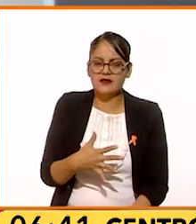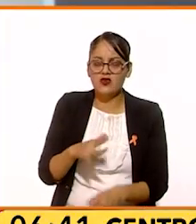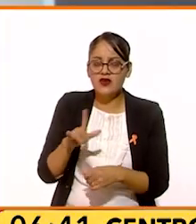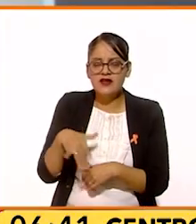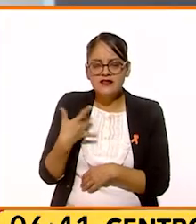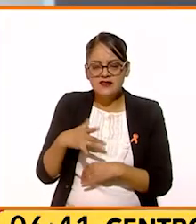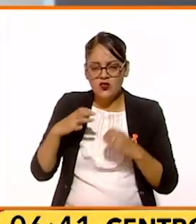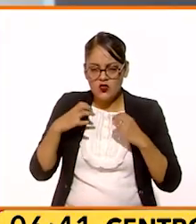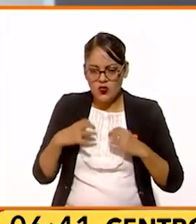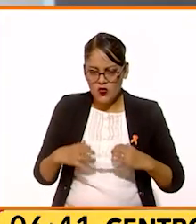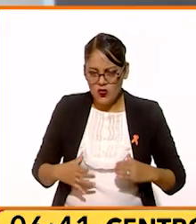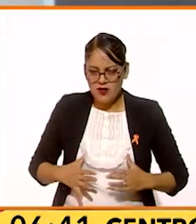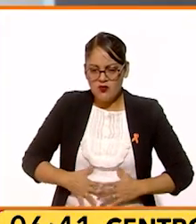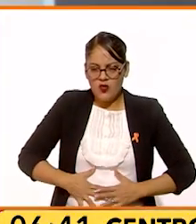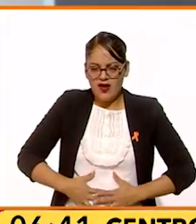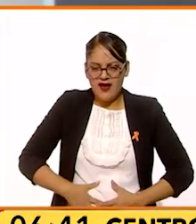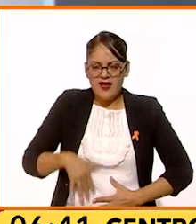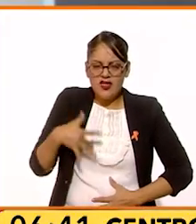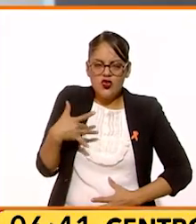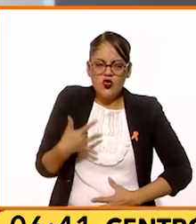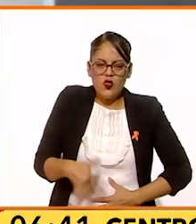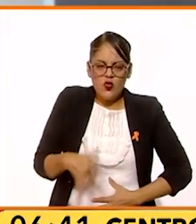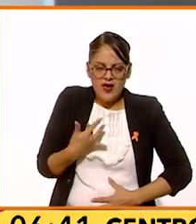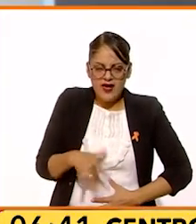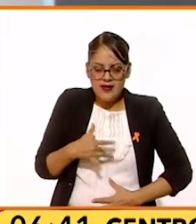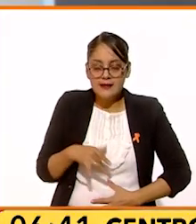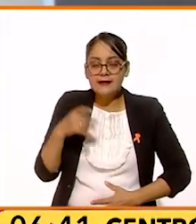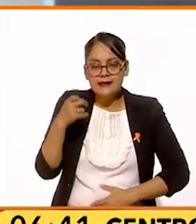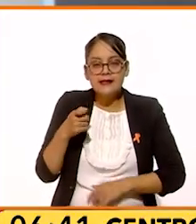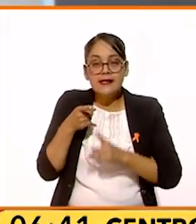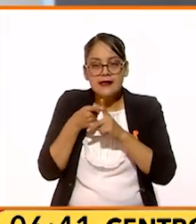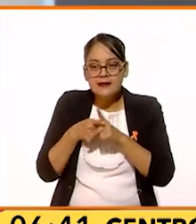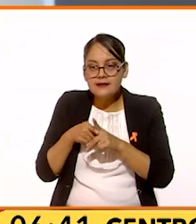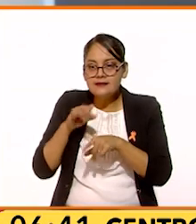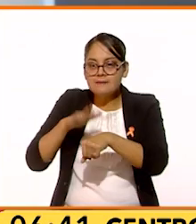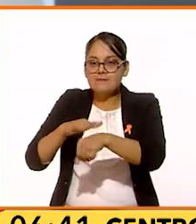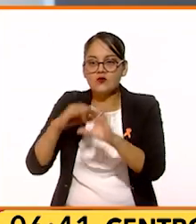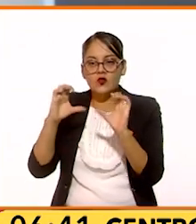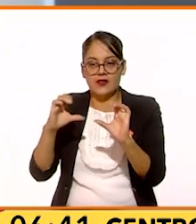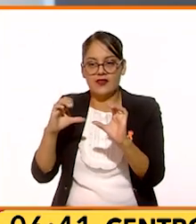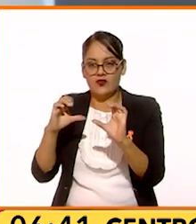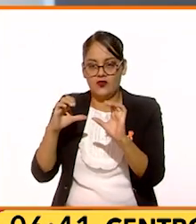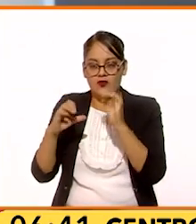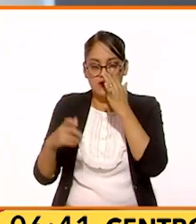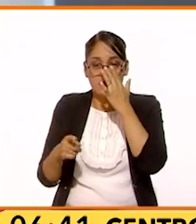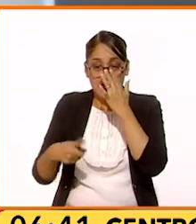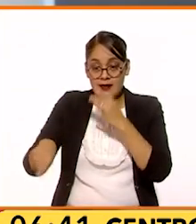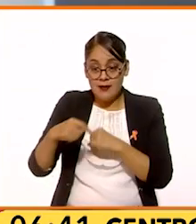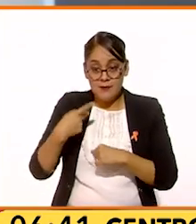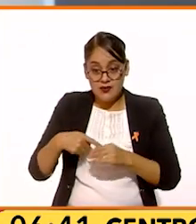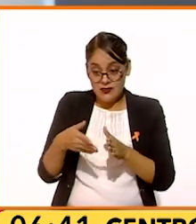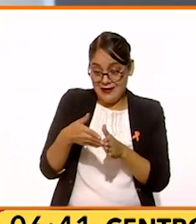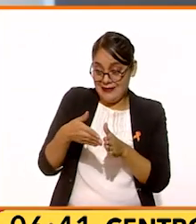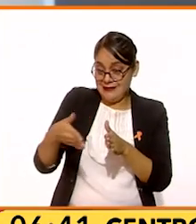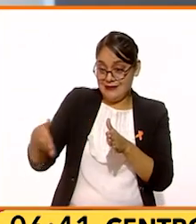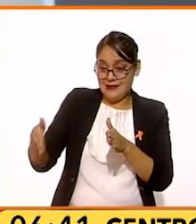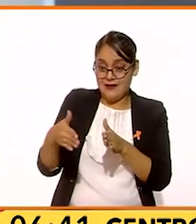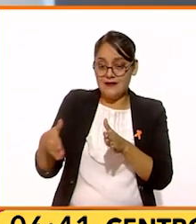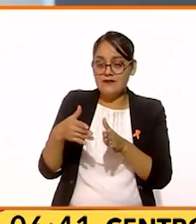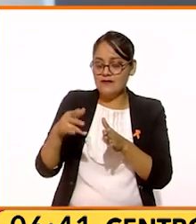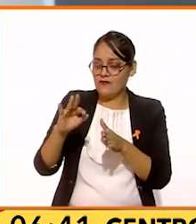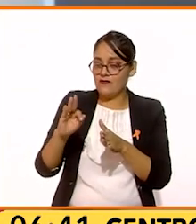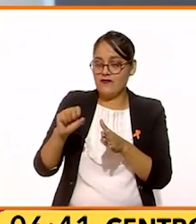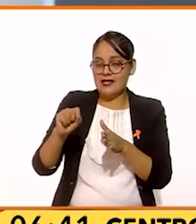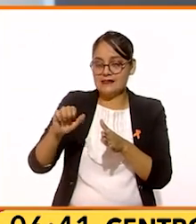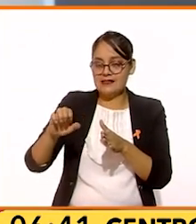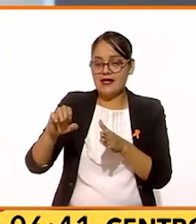dolor abdominal y es ahí donde empiezan los datos de alarma. En estas personas que pasan a la fase crítica y en